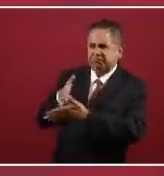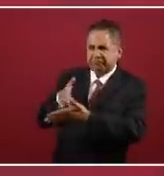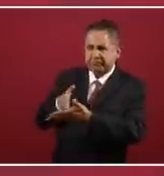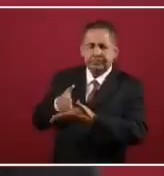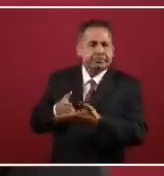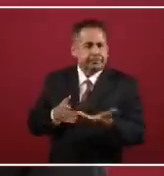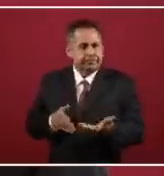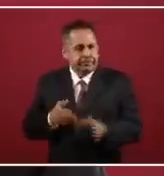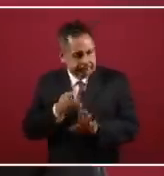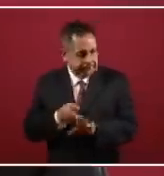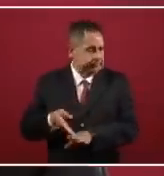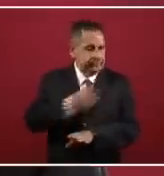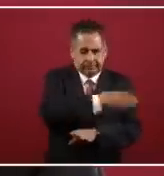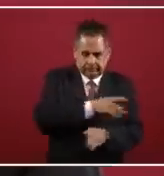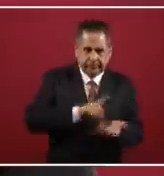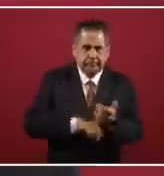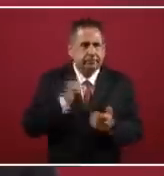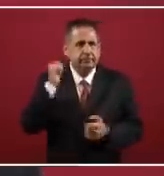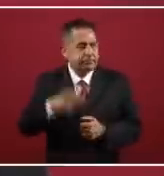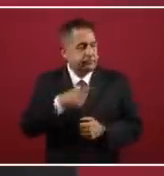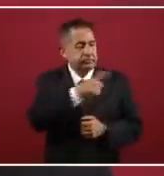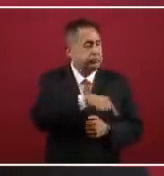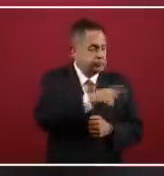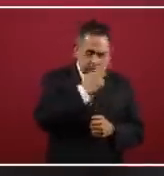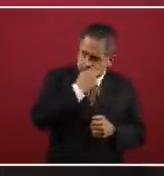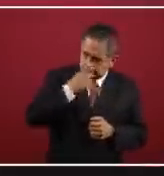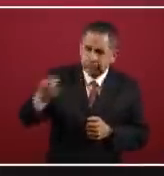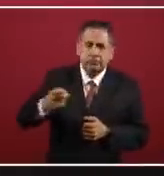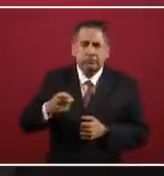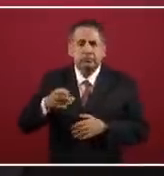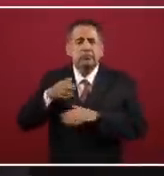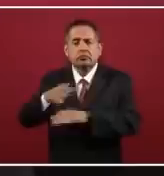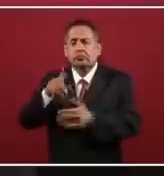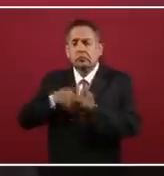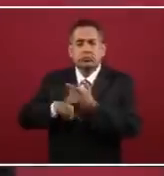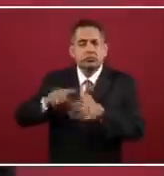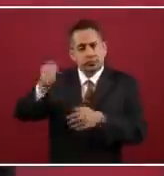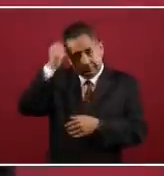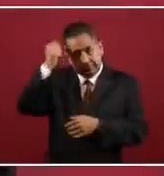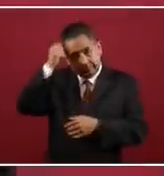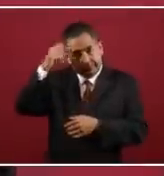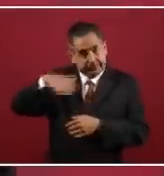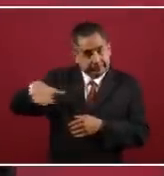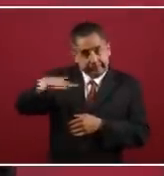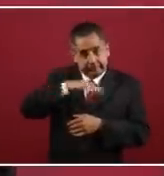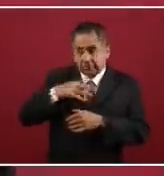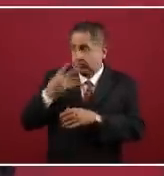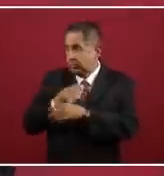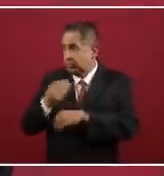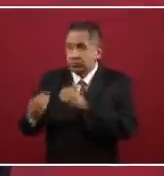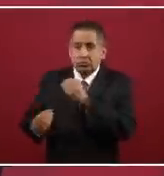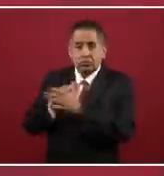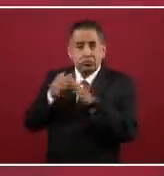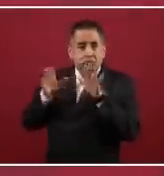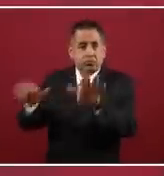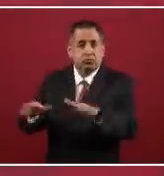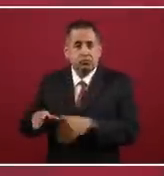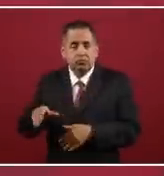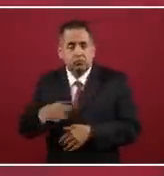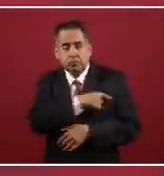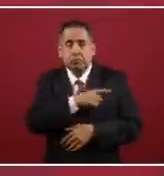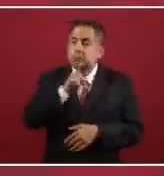no hicieron lo mismo cuando querían hacer el aeropuerto en el lago de Texcoco, que era